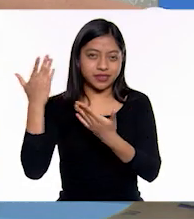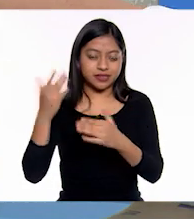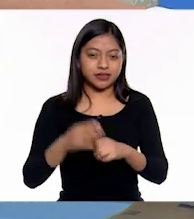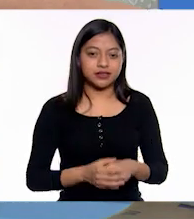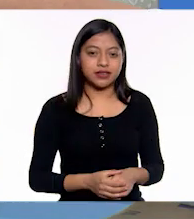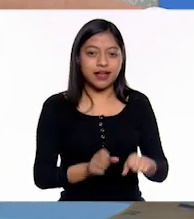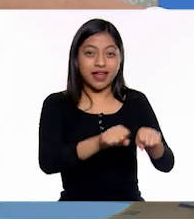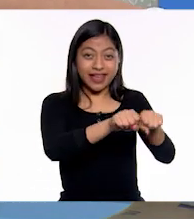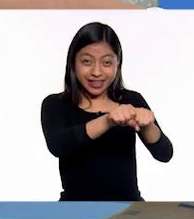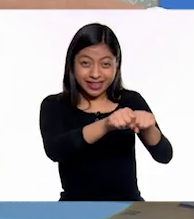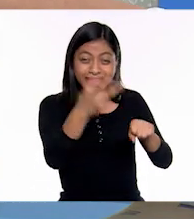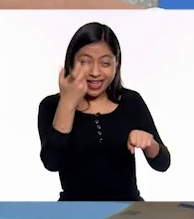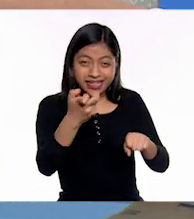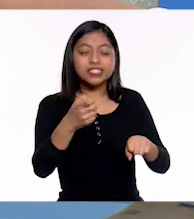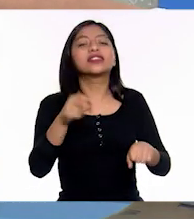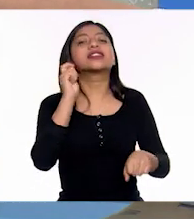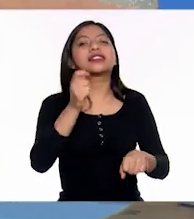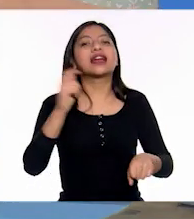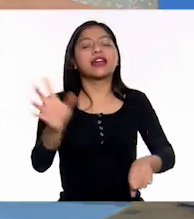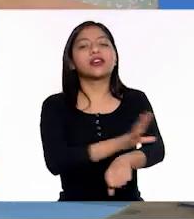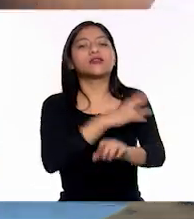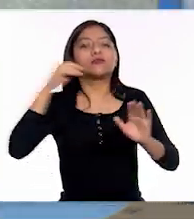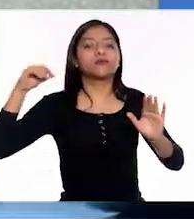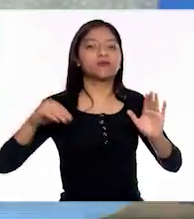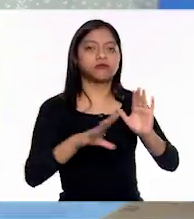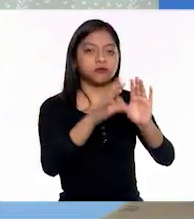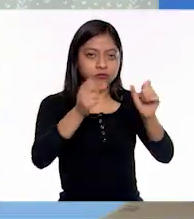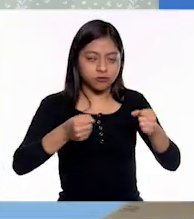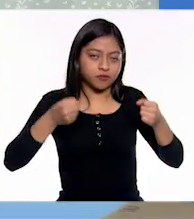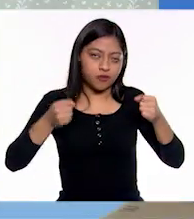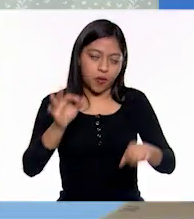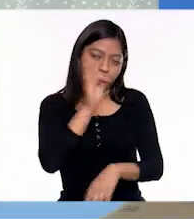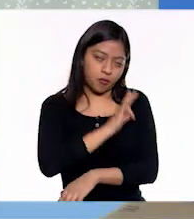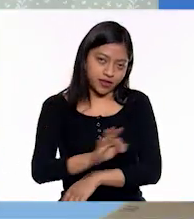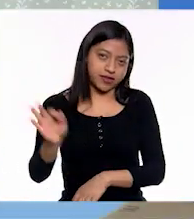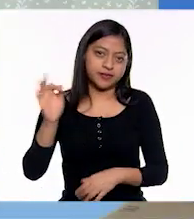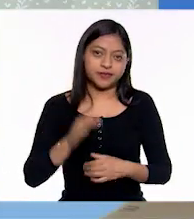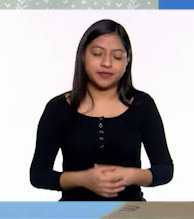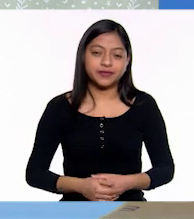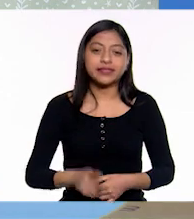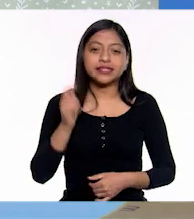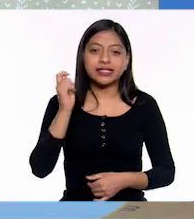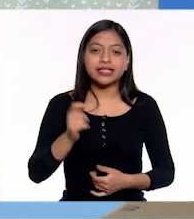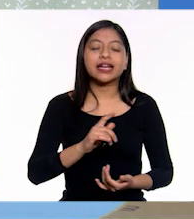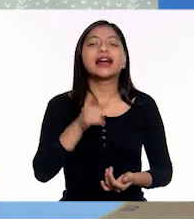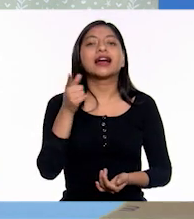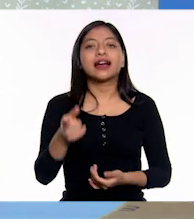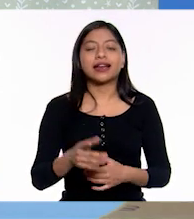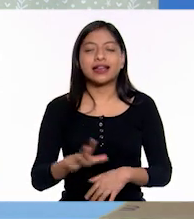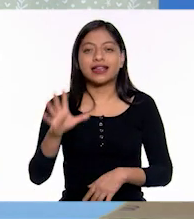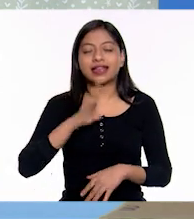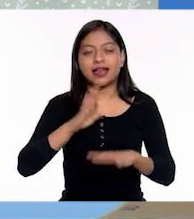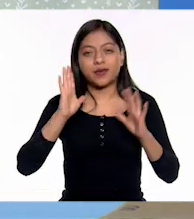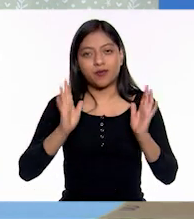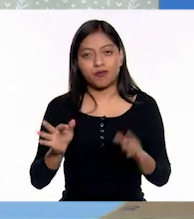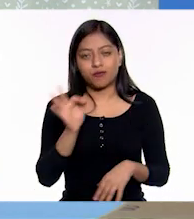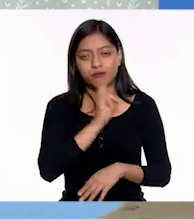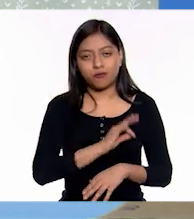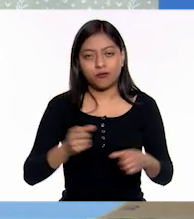Pareciera, Ajá. pero sí, maestra, justo cuando toca ahí, se mueve. Ahí está. Y entonces está. ya generamos nuestro campo